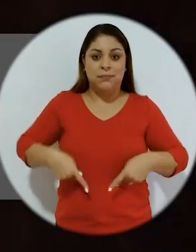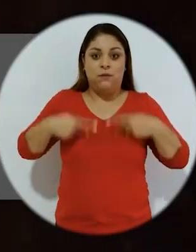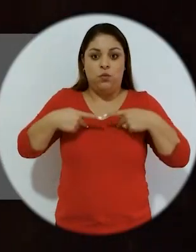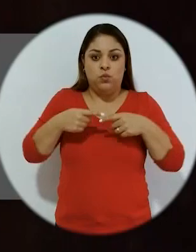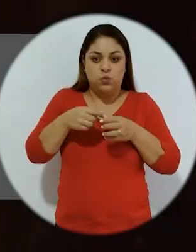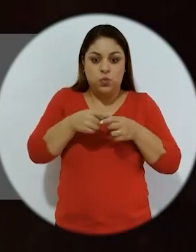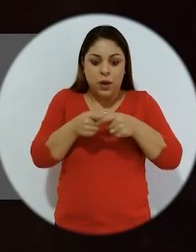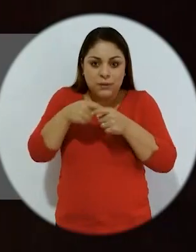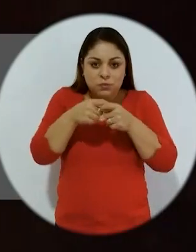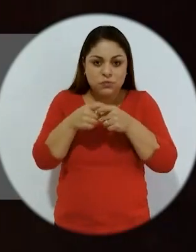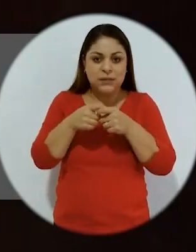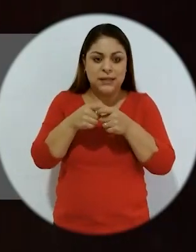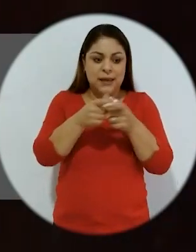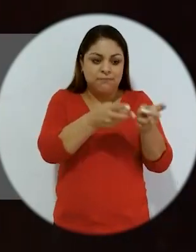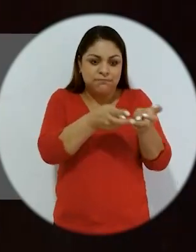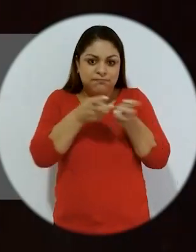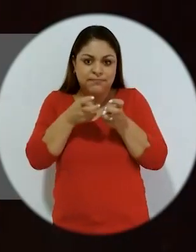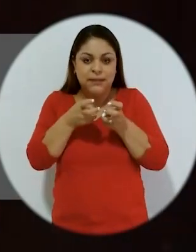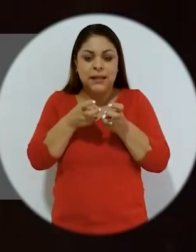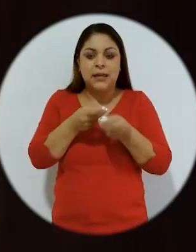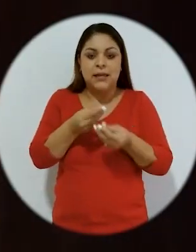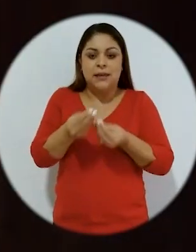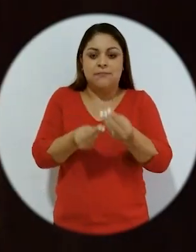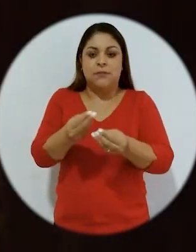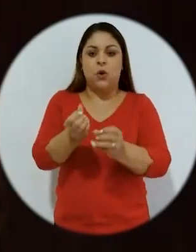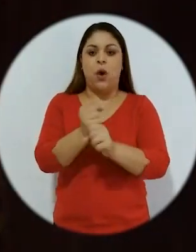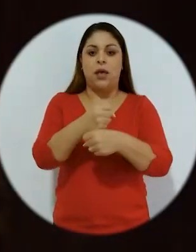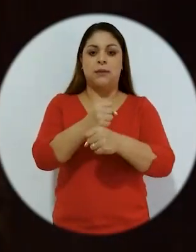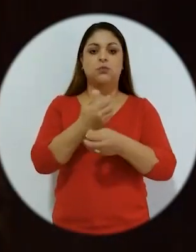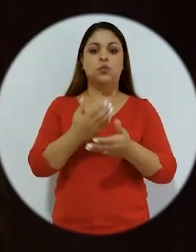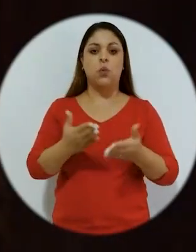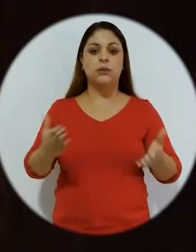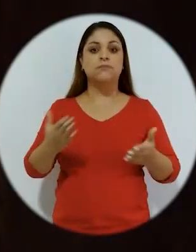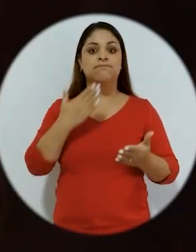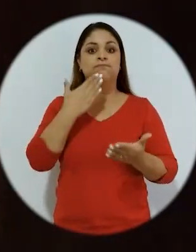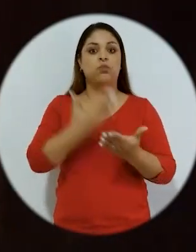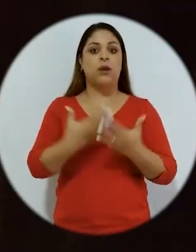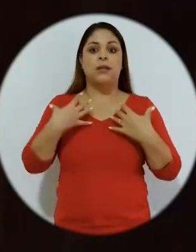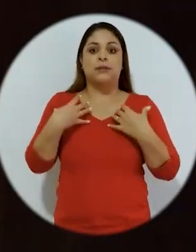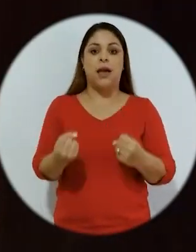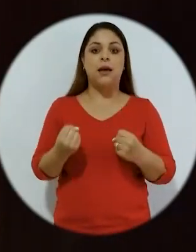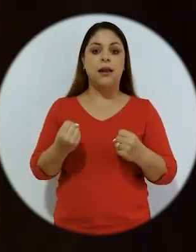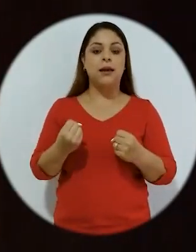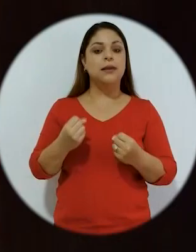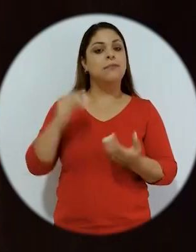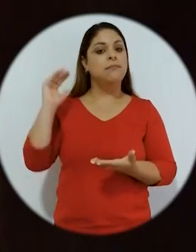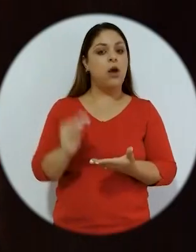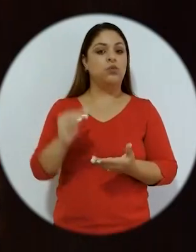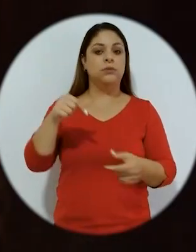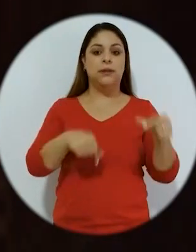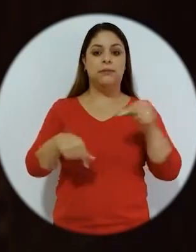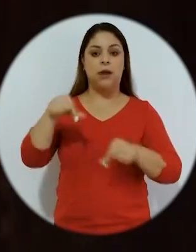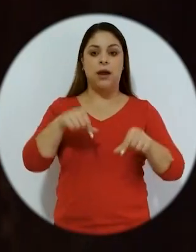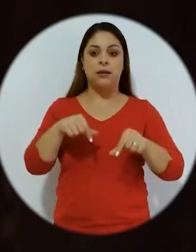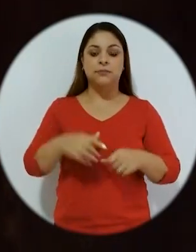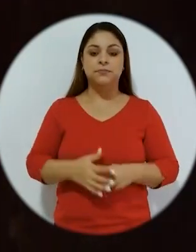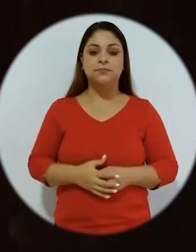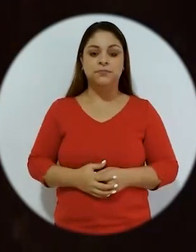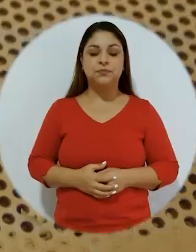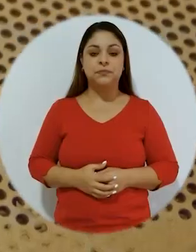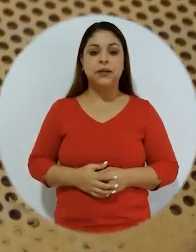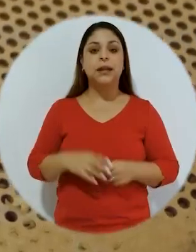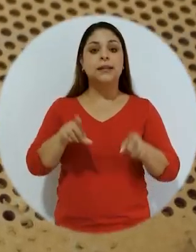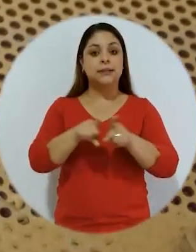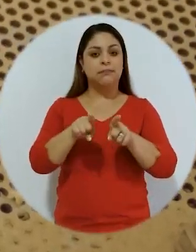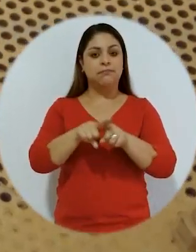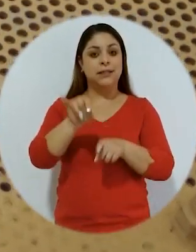a desarrollar cultivos más sanos y más sostenibles con baja carga química. Por otro lado, también tenemos un gran potencial desde el